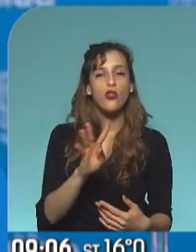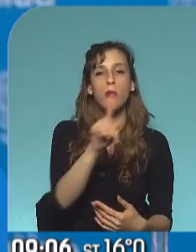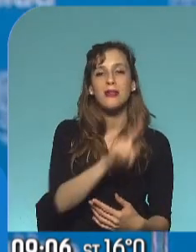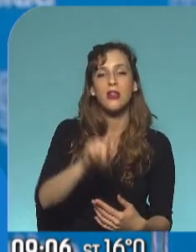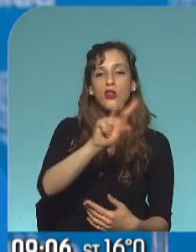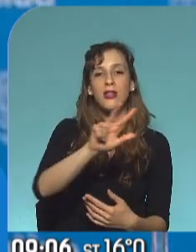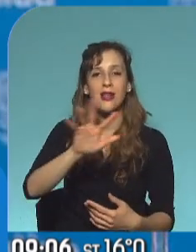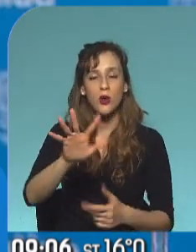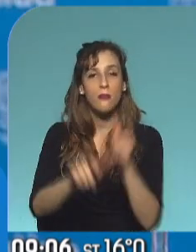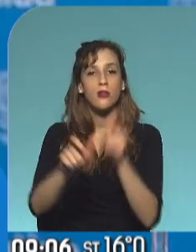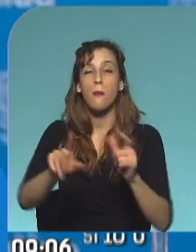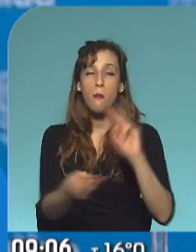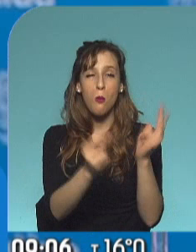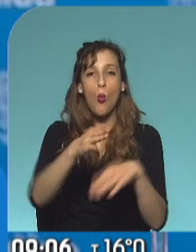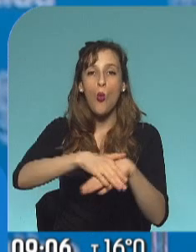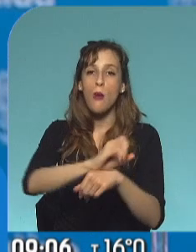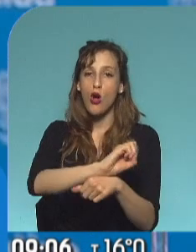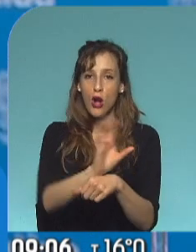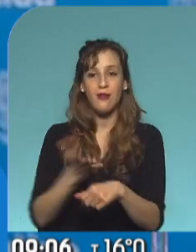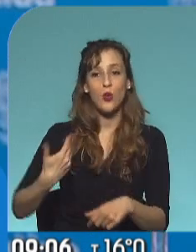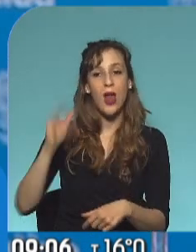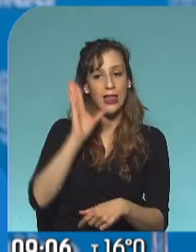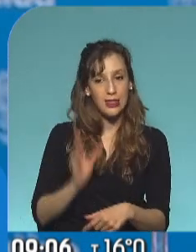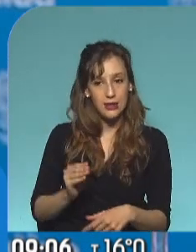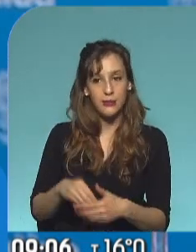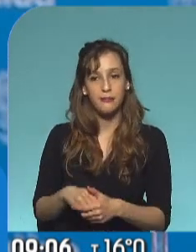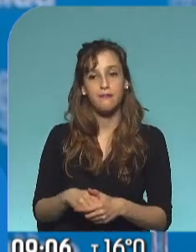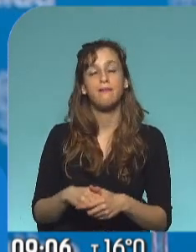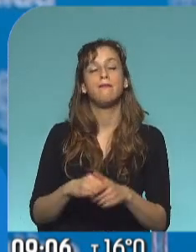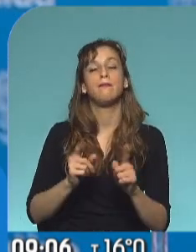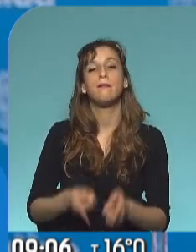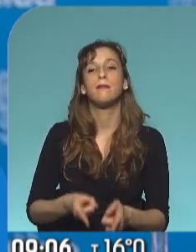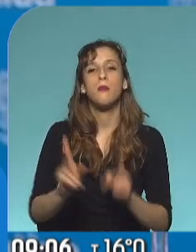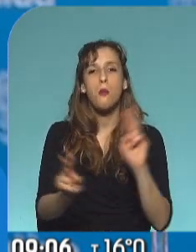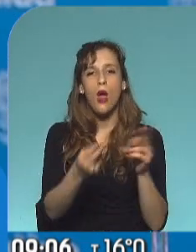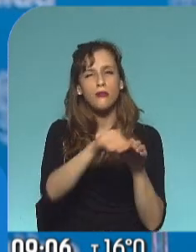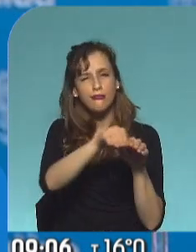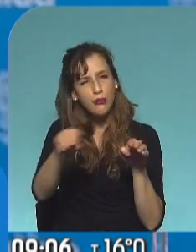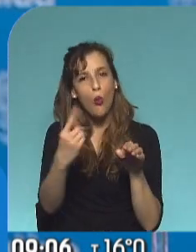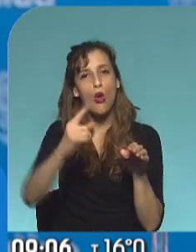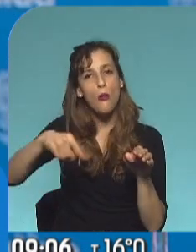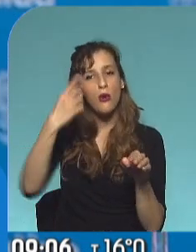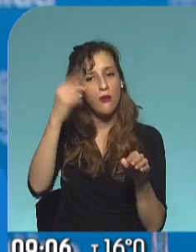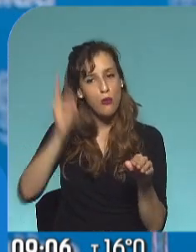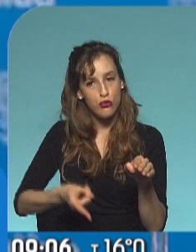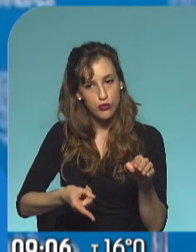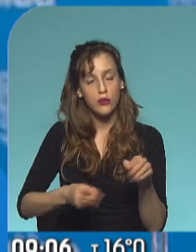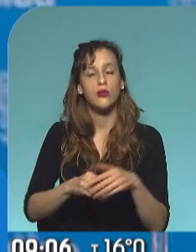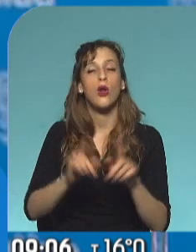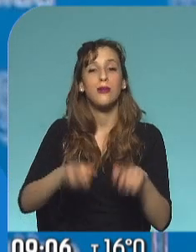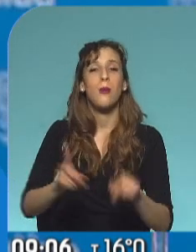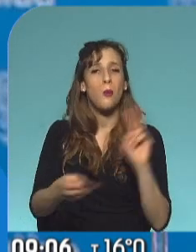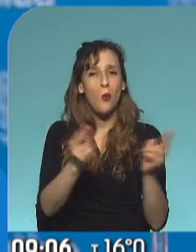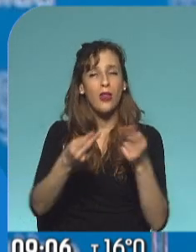personas que han fallecido por coronavirus en la república argentina una tasa de letalidad del 19 por ciento y una tasa de